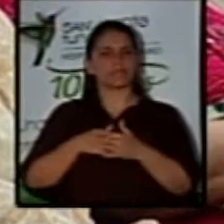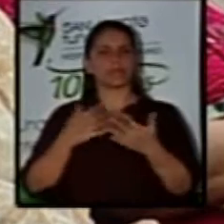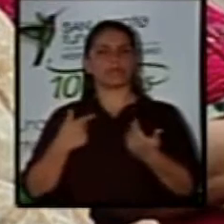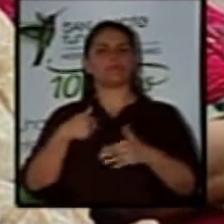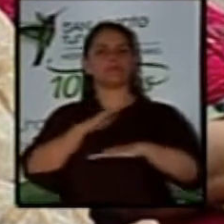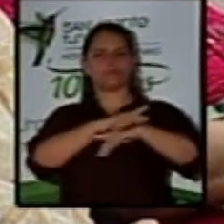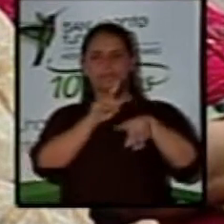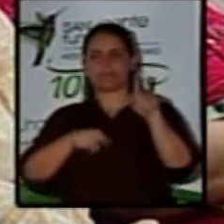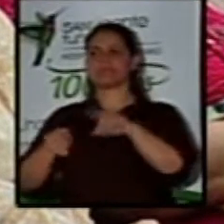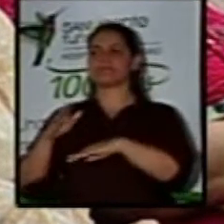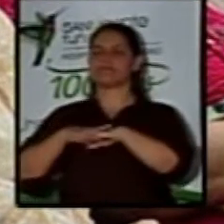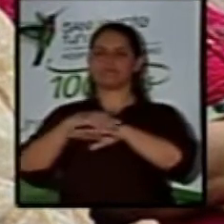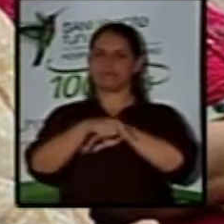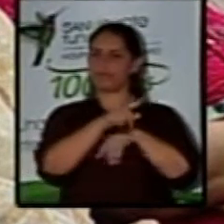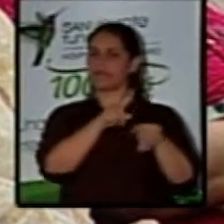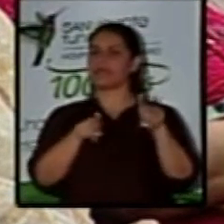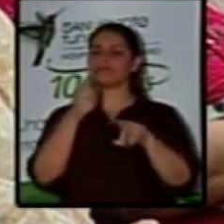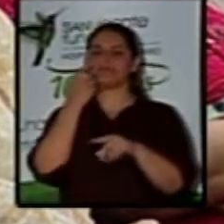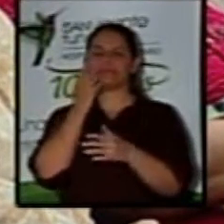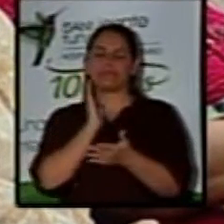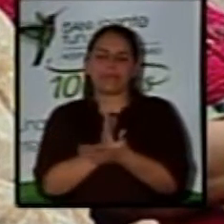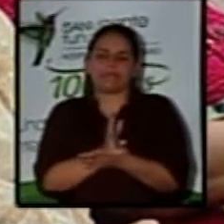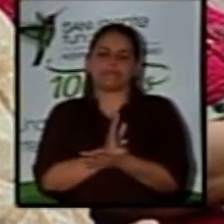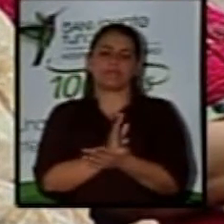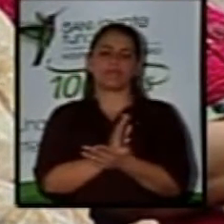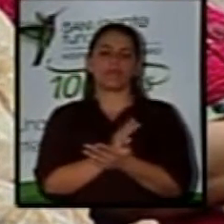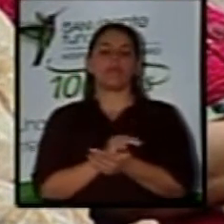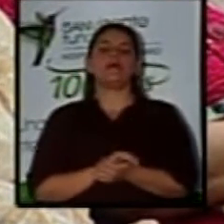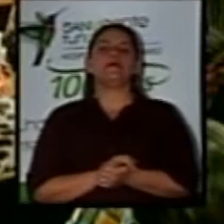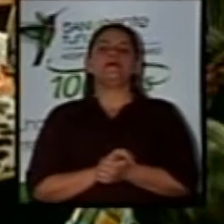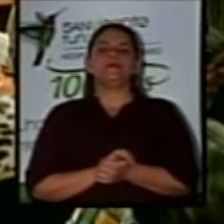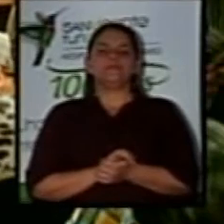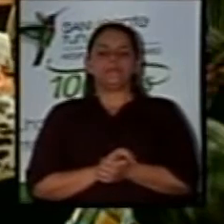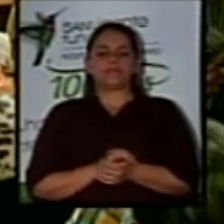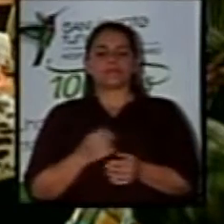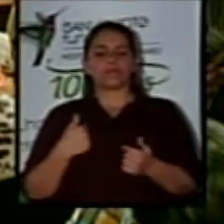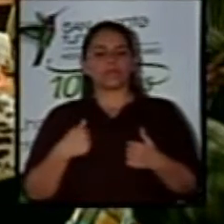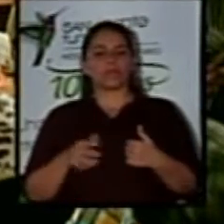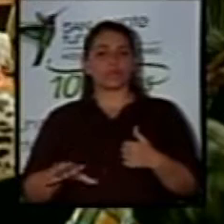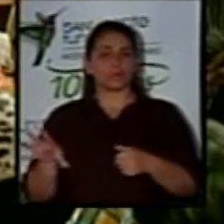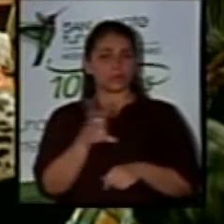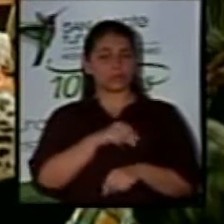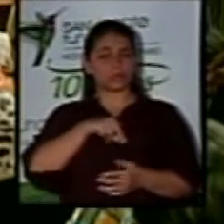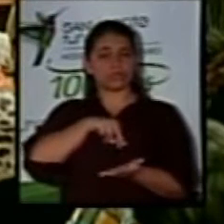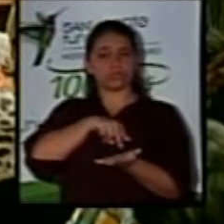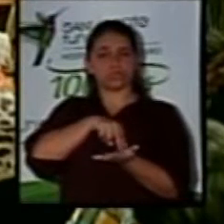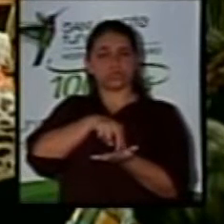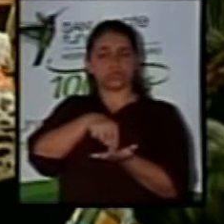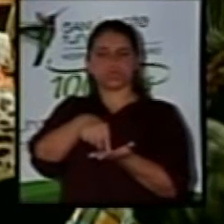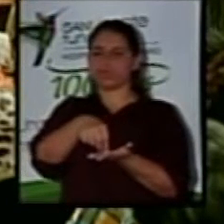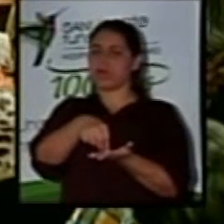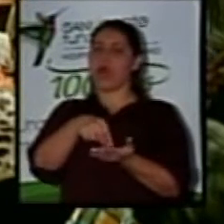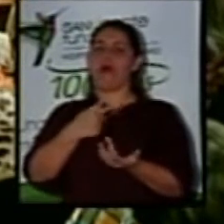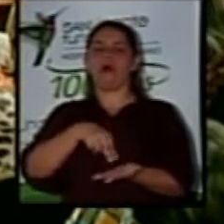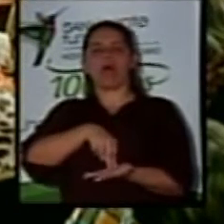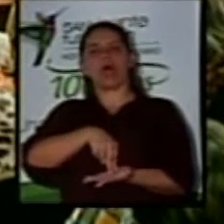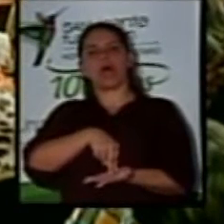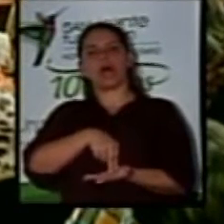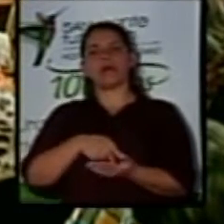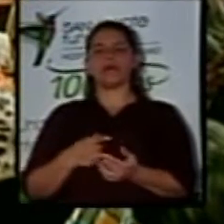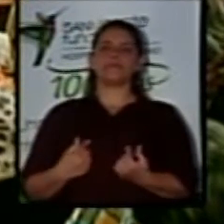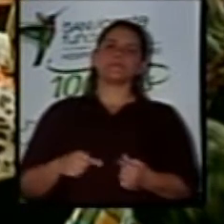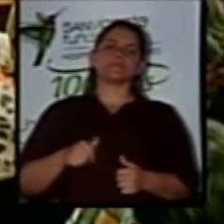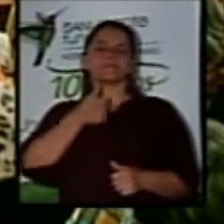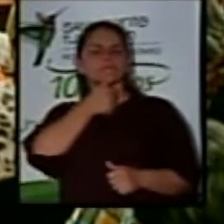personas predispuestas, como vamos a mirar, porque no solamente todos caminamos, todos estamos de pie largas horas, sino todos